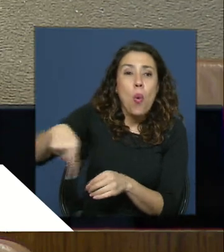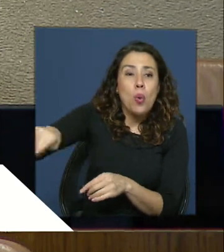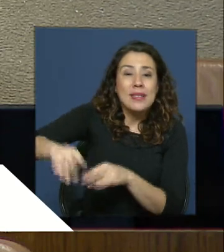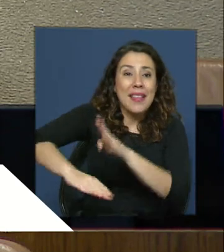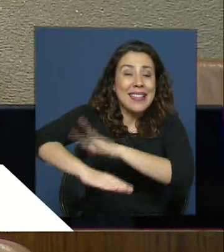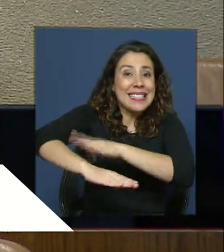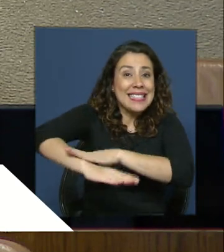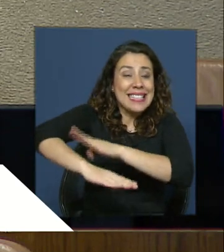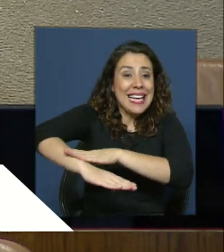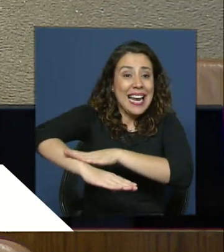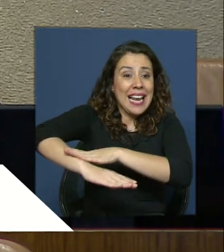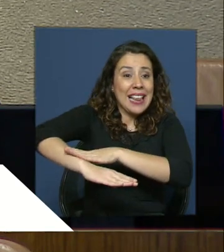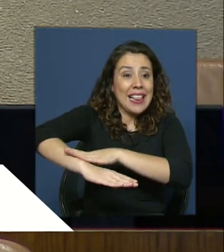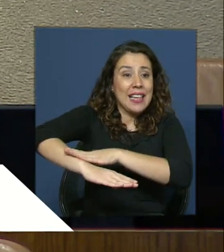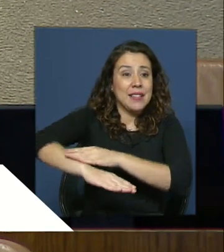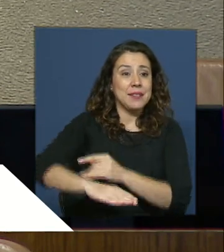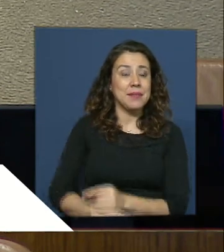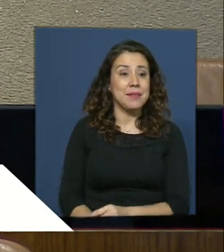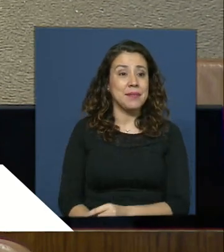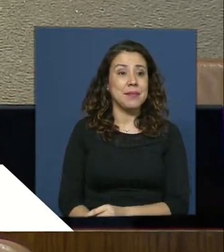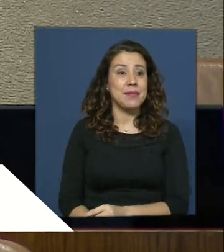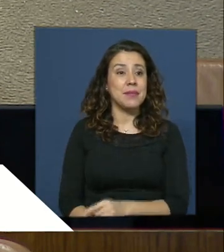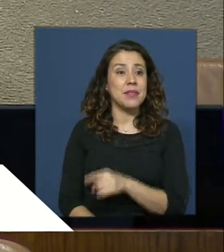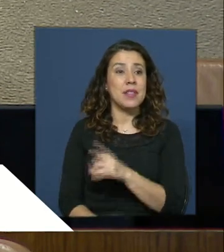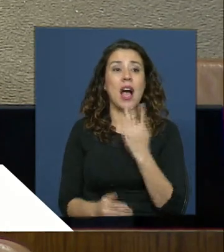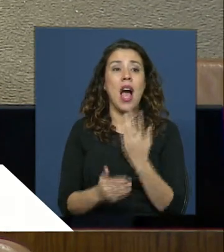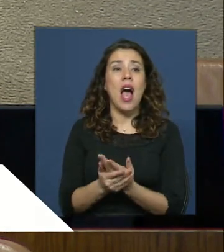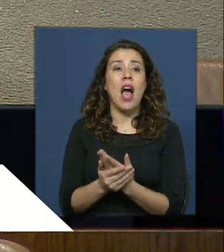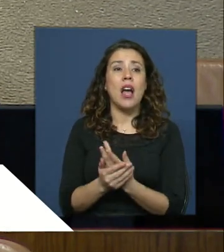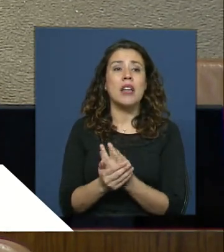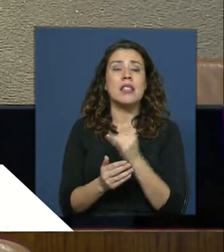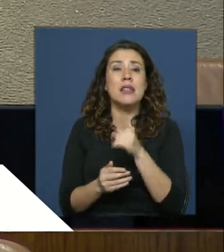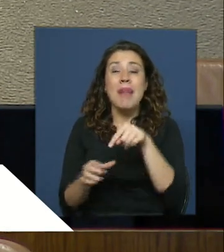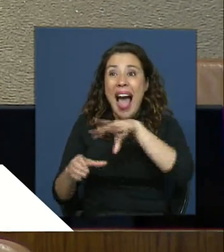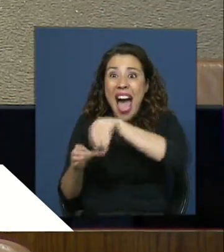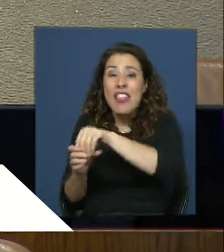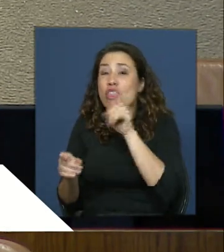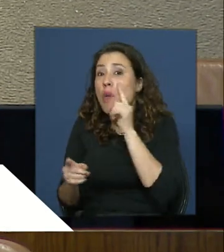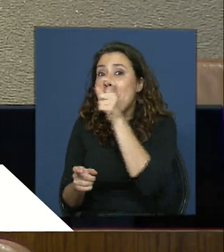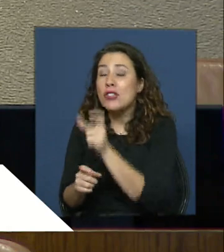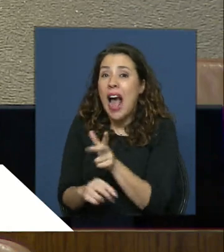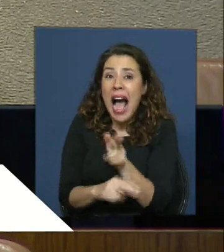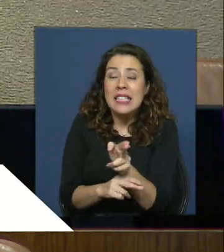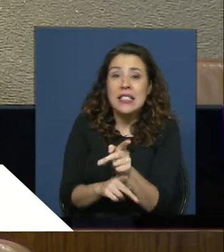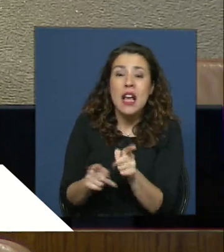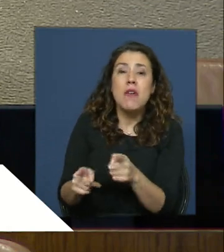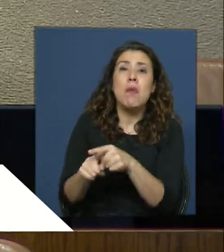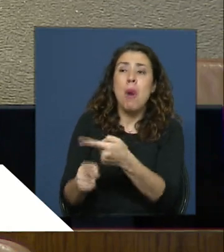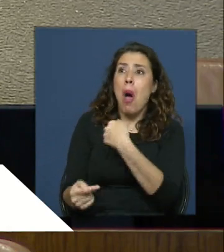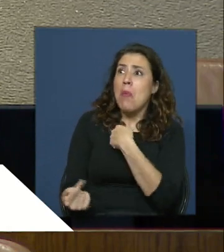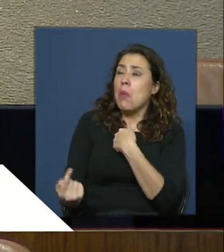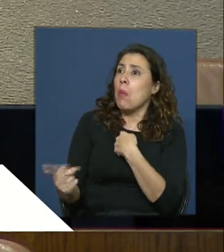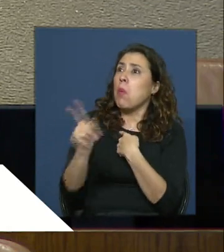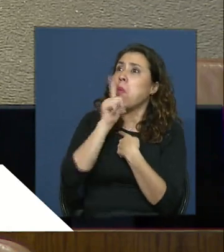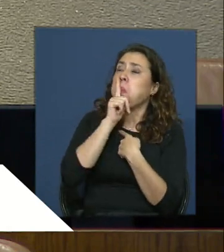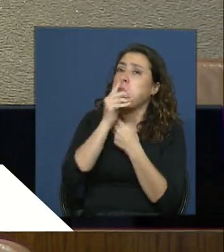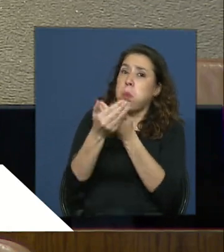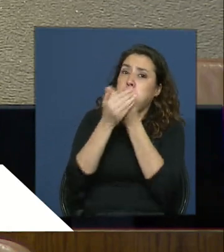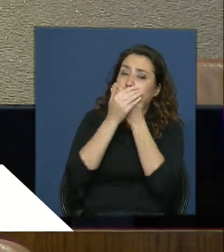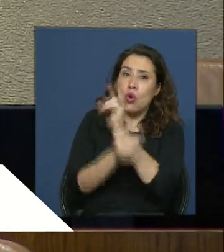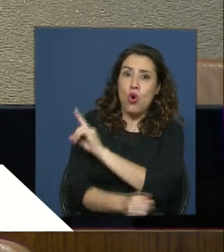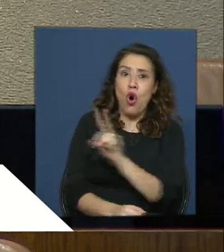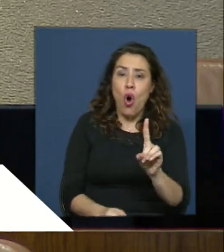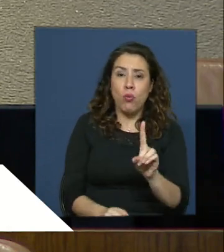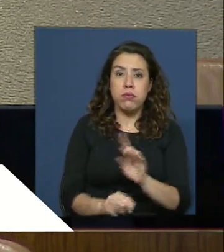por la izquierda, que además dentro de la izquierda tienen, como dije antes, un asesino, me van a venir a callar aquí bajo ningún punto de